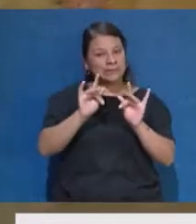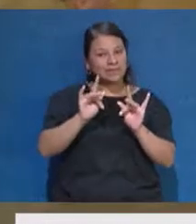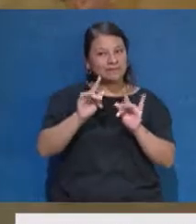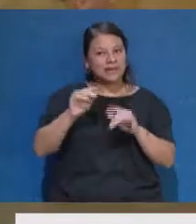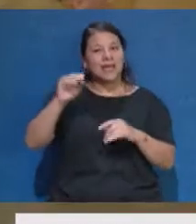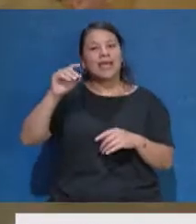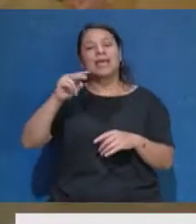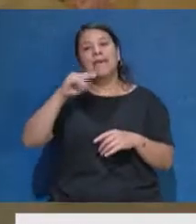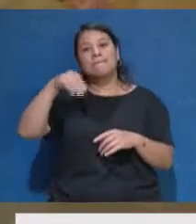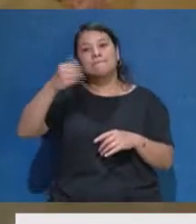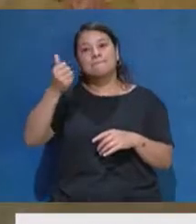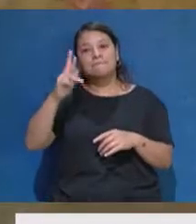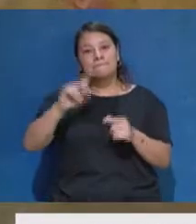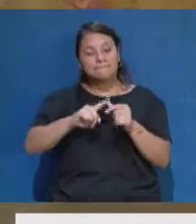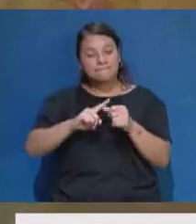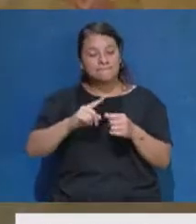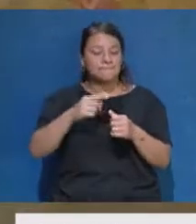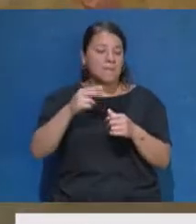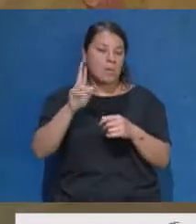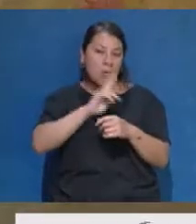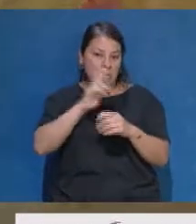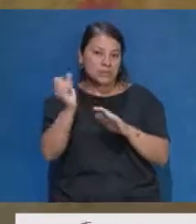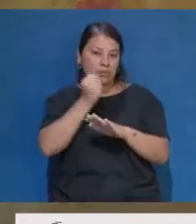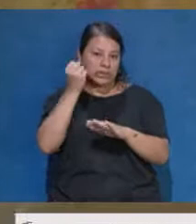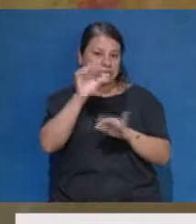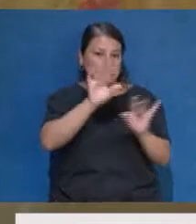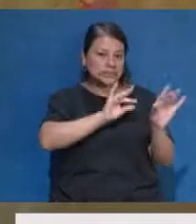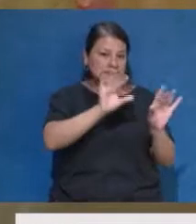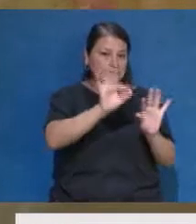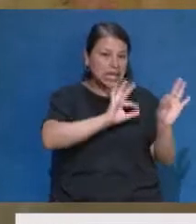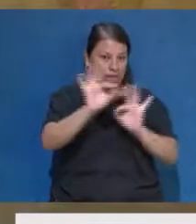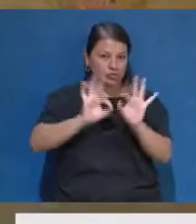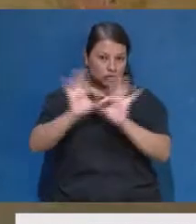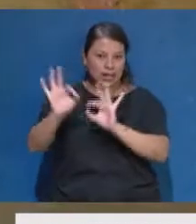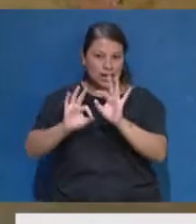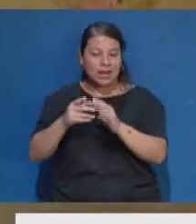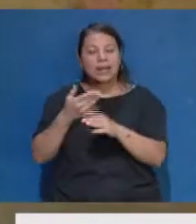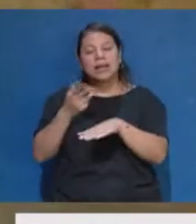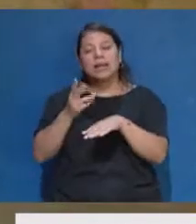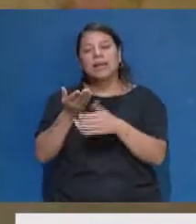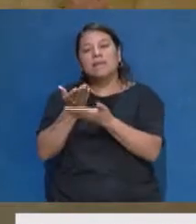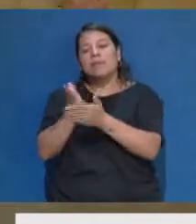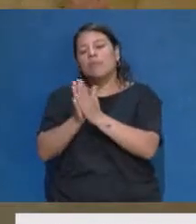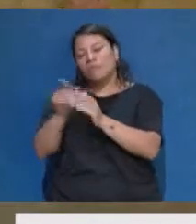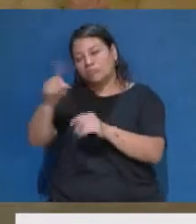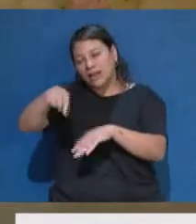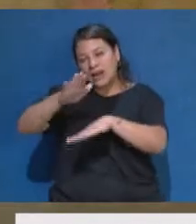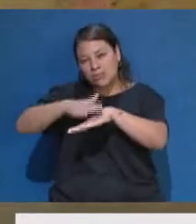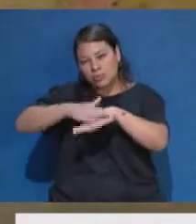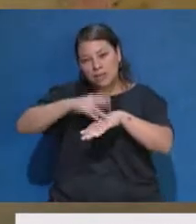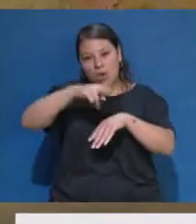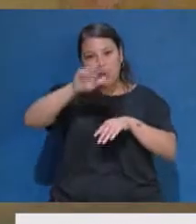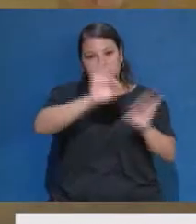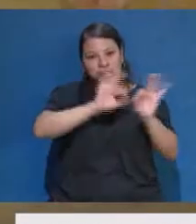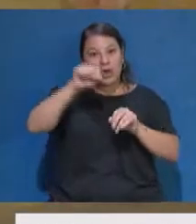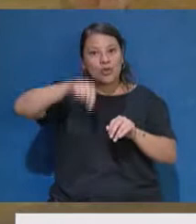María del Carmen Márquez, Viviana Rebolloso y Pablo Chavaza, a quienes le hemos encomendado justamente esa tarea. Y esta noche